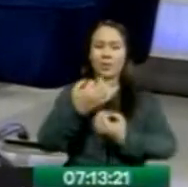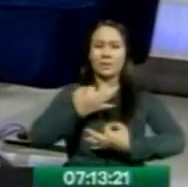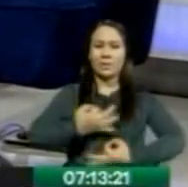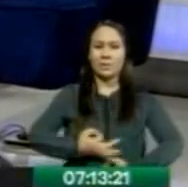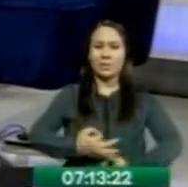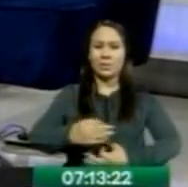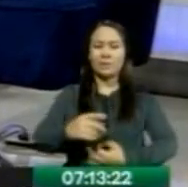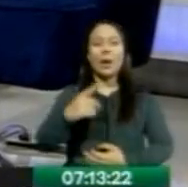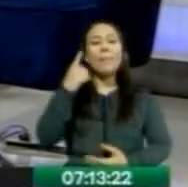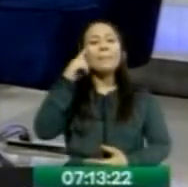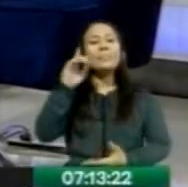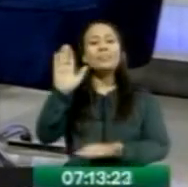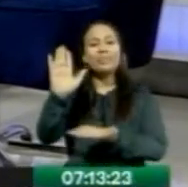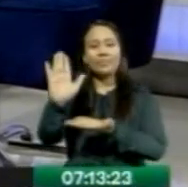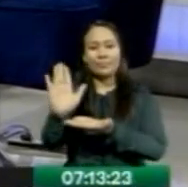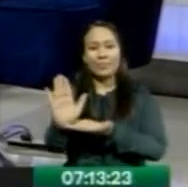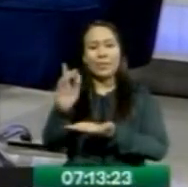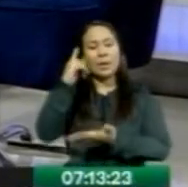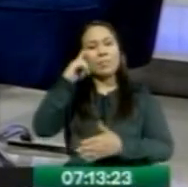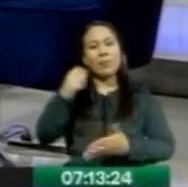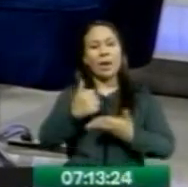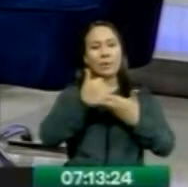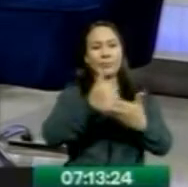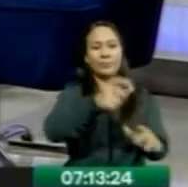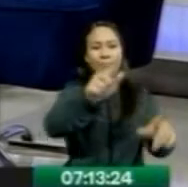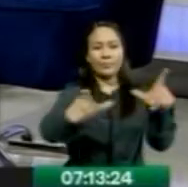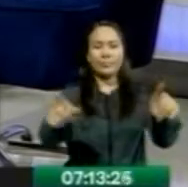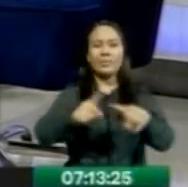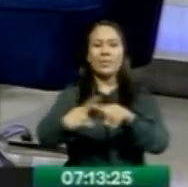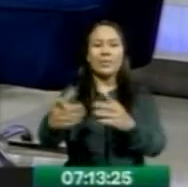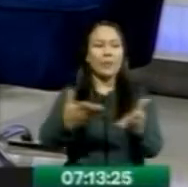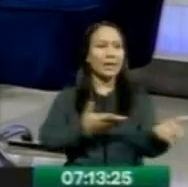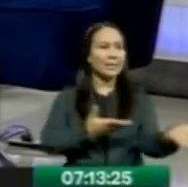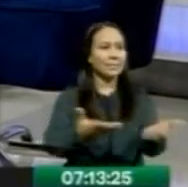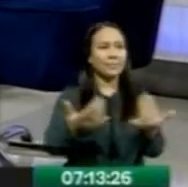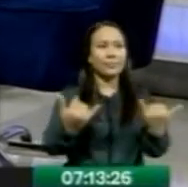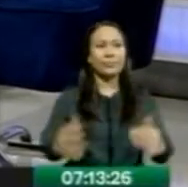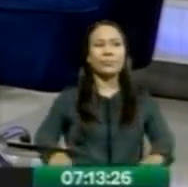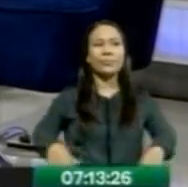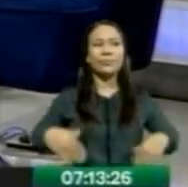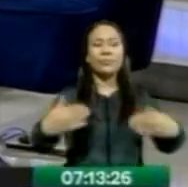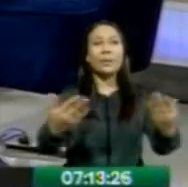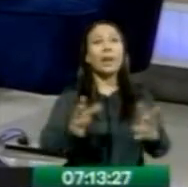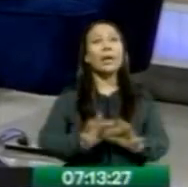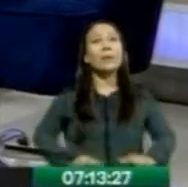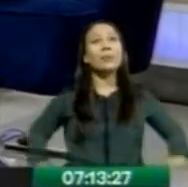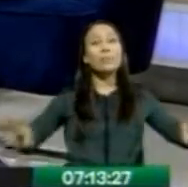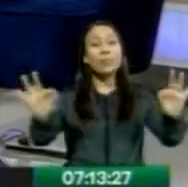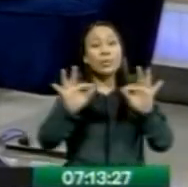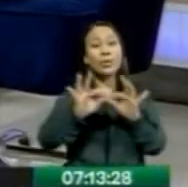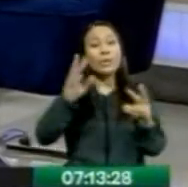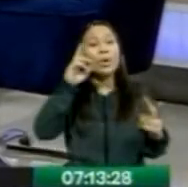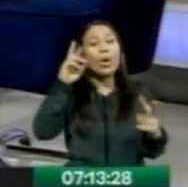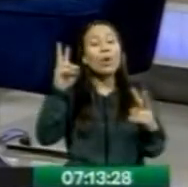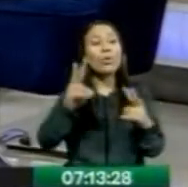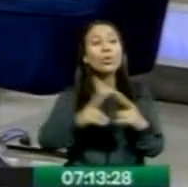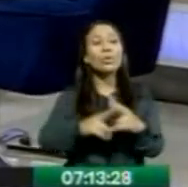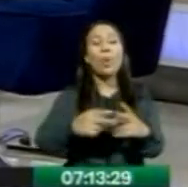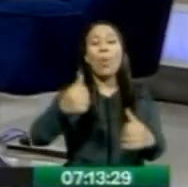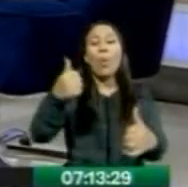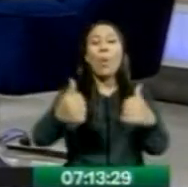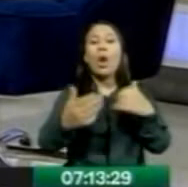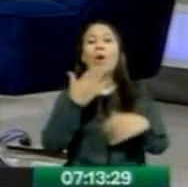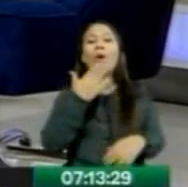fundamental para la clase afiliada en todo el país por los múltiples servicios que ofrece. De allí que es vital conocer cuál es la condición actual